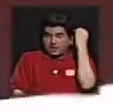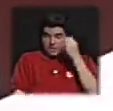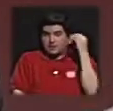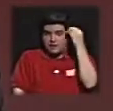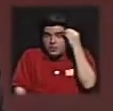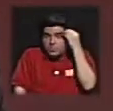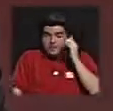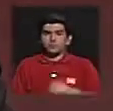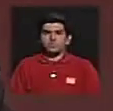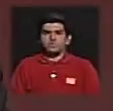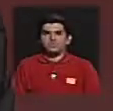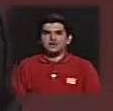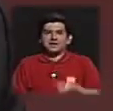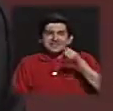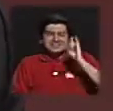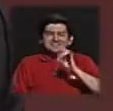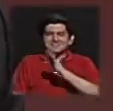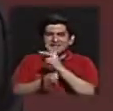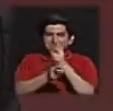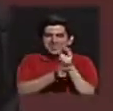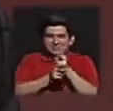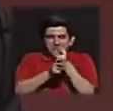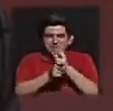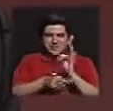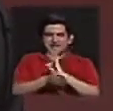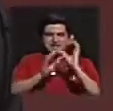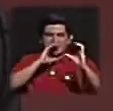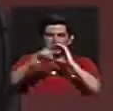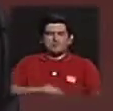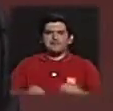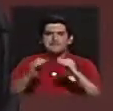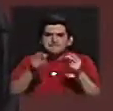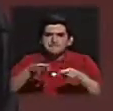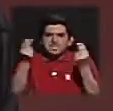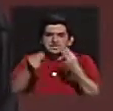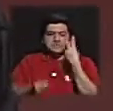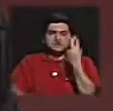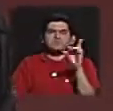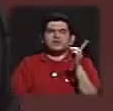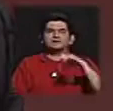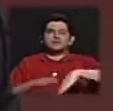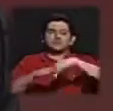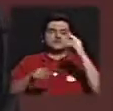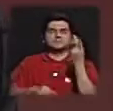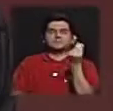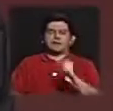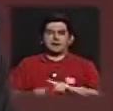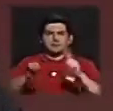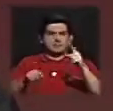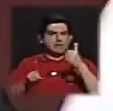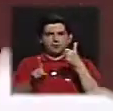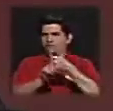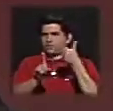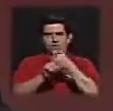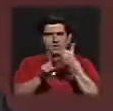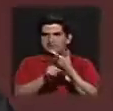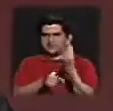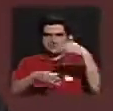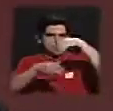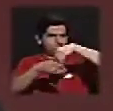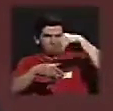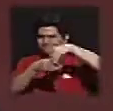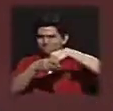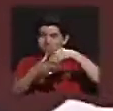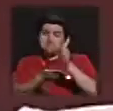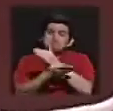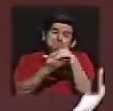opinión es que más bien si la SUTEL requiere más gastos administrativos tiene que ver cómo consigue los fondos. No son del propio fondo. Pero esto